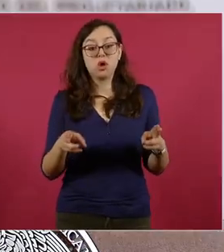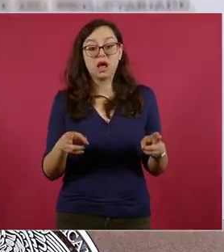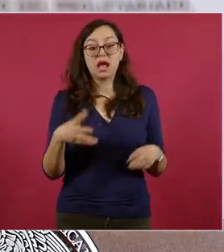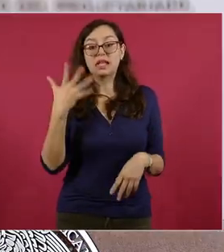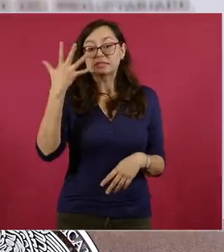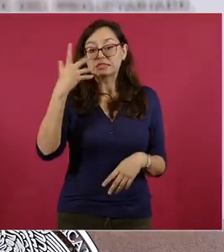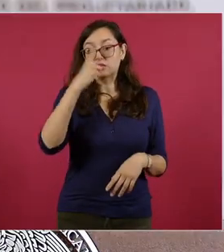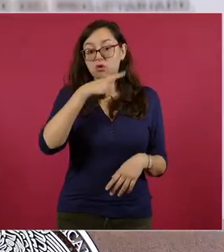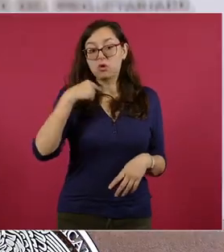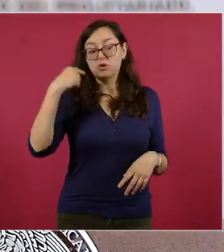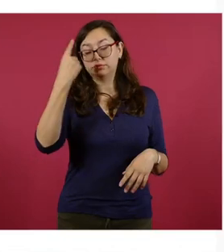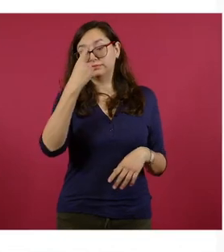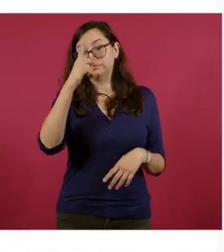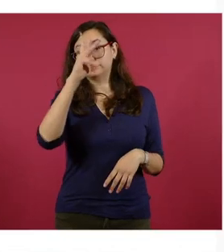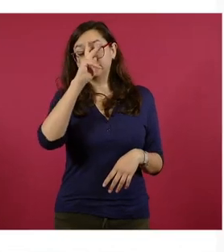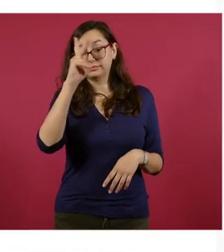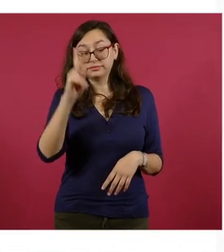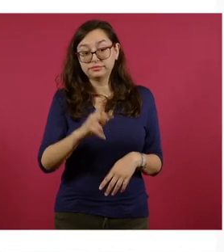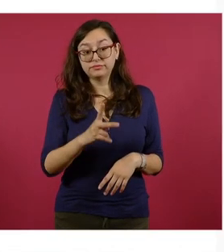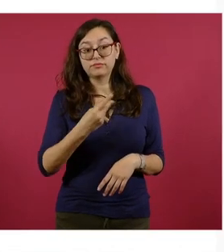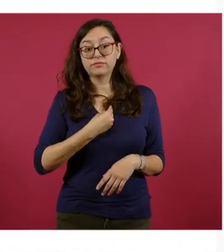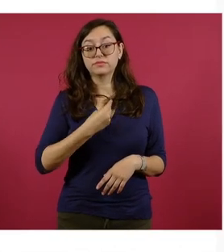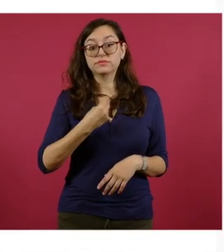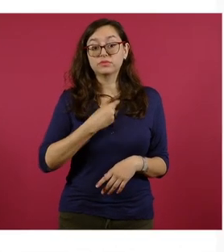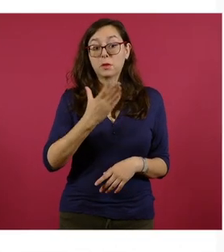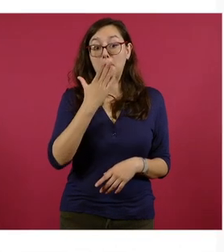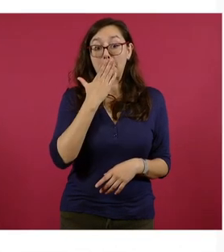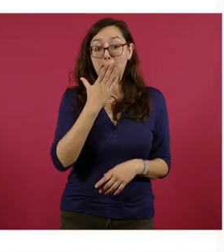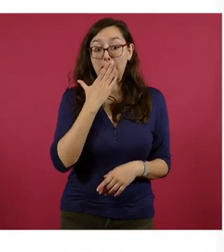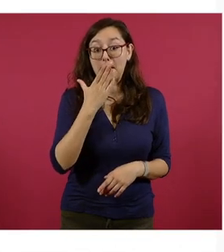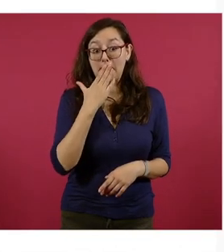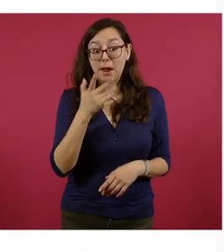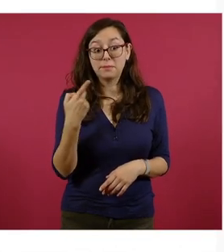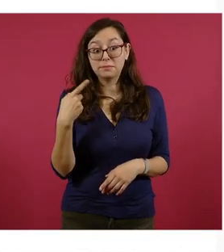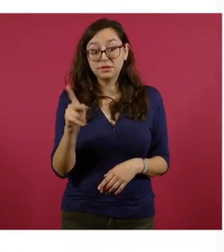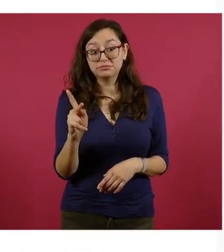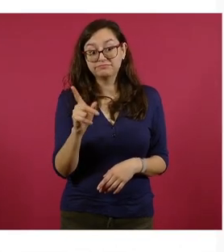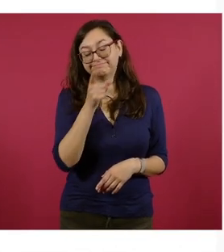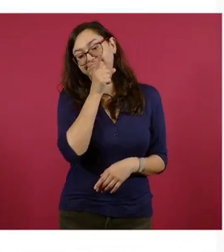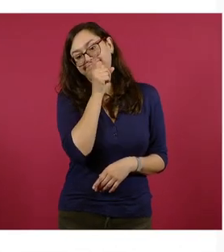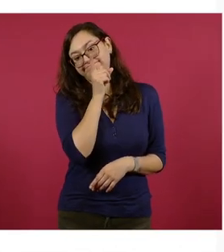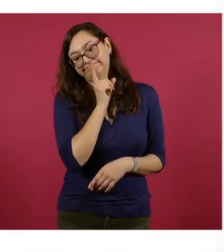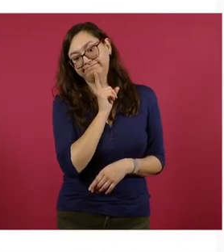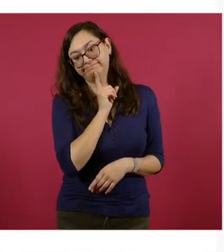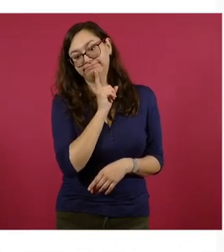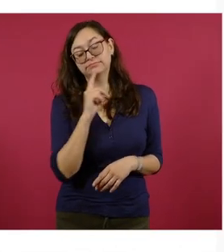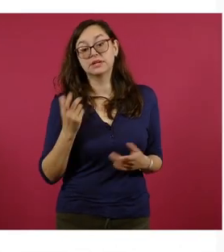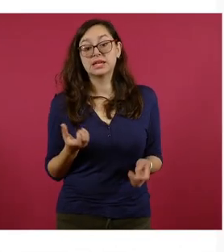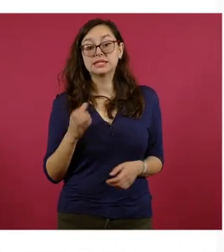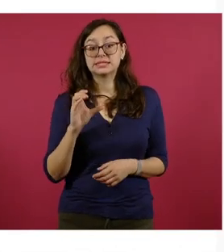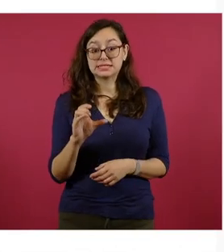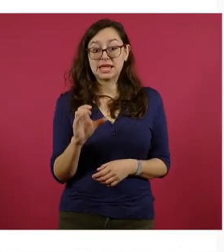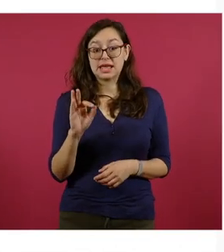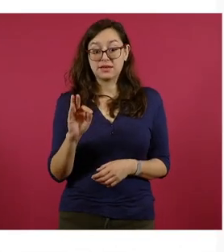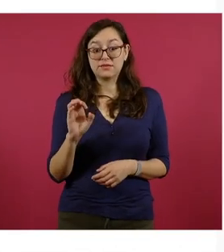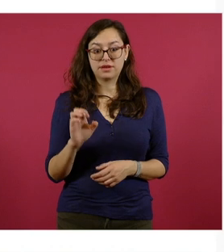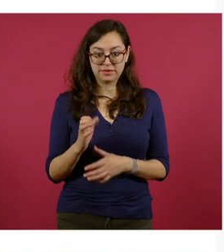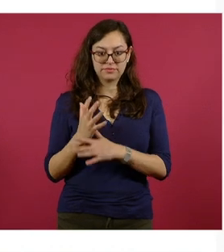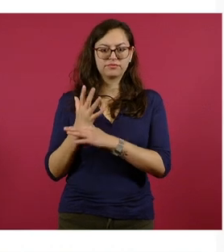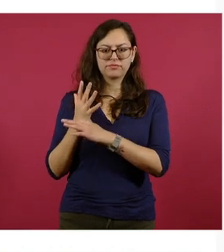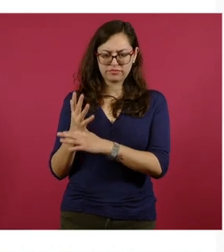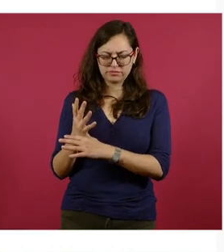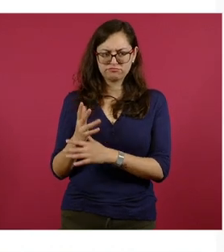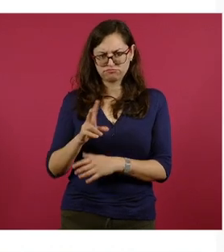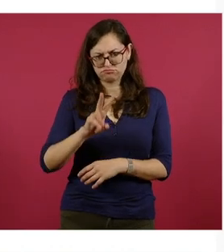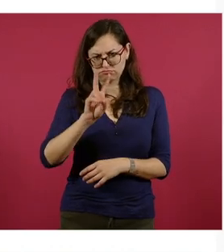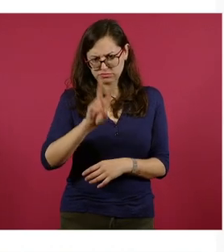afectado sería Sonora. Pero todo resultó una mentira burda. Al respecto, la CFE aclaró que si bien existen trabajos